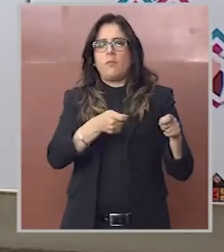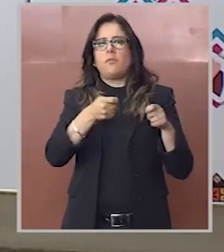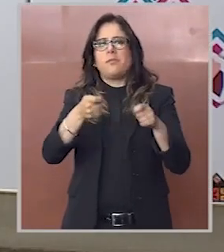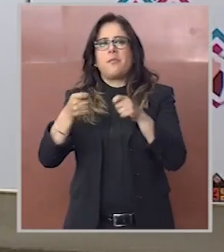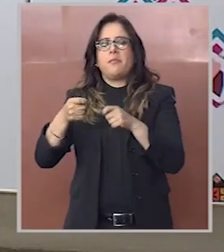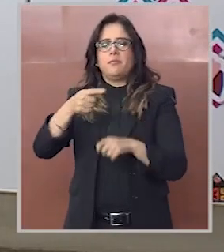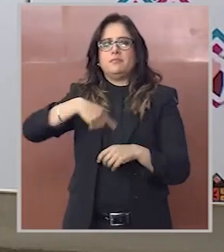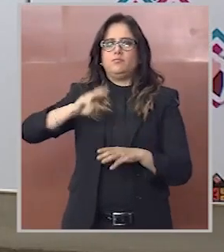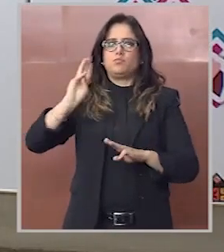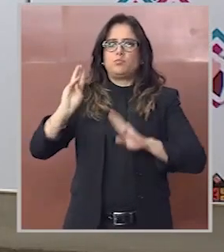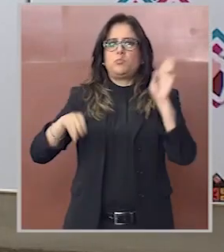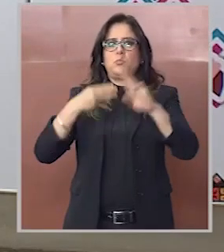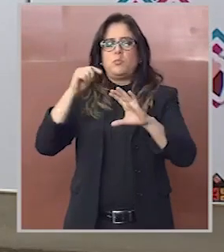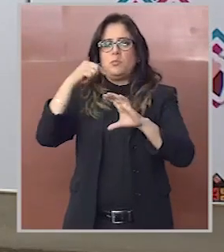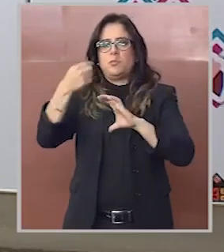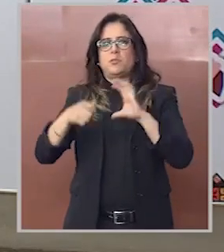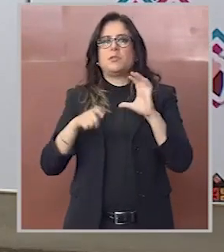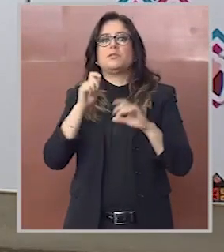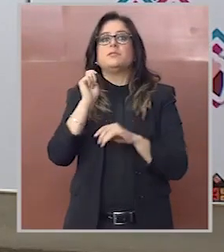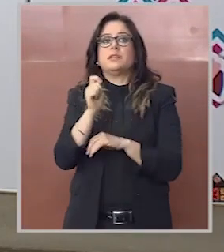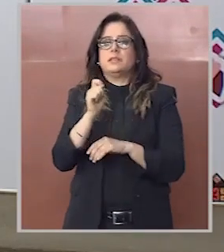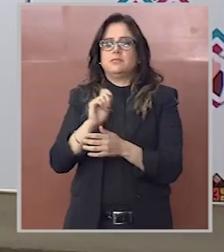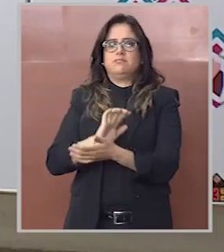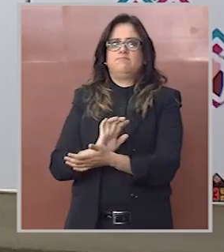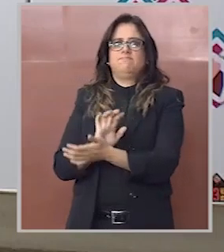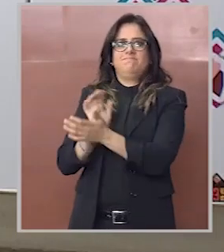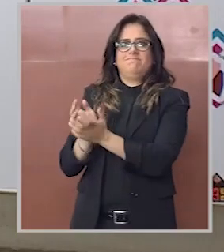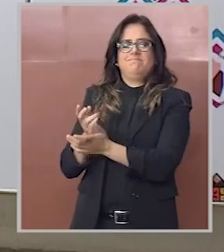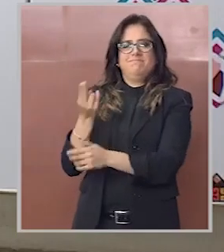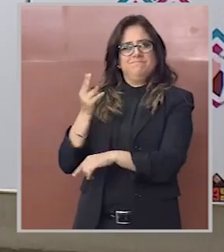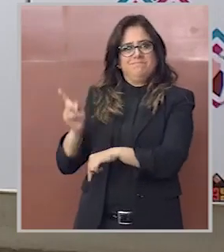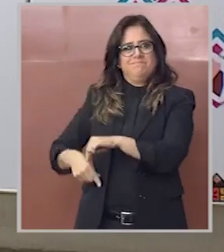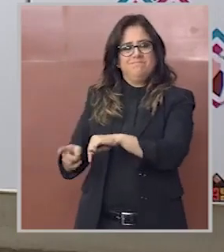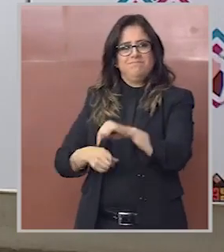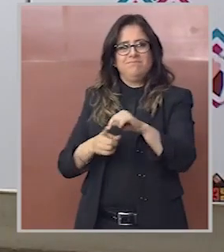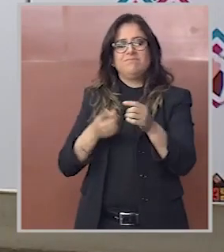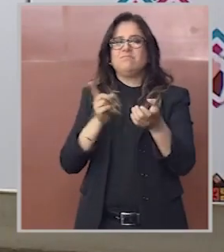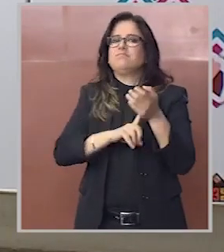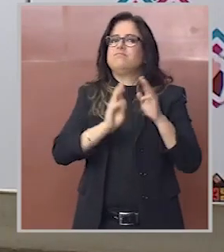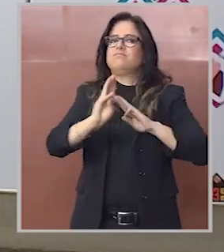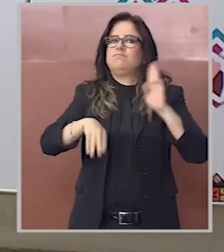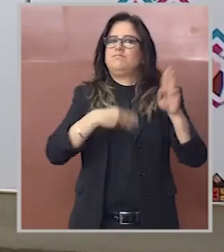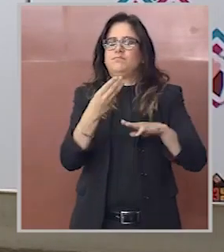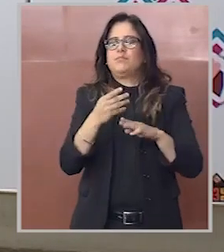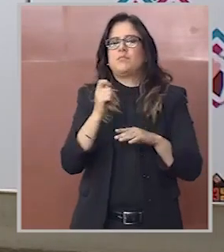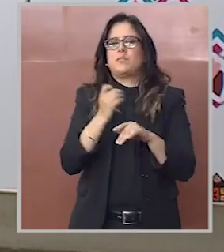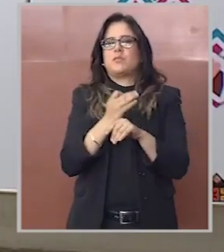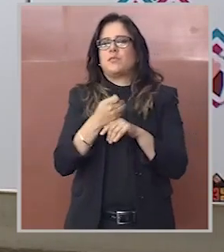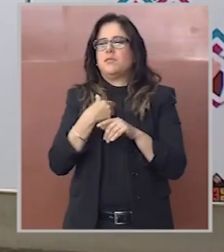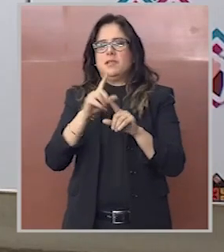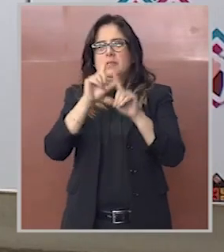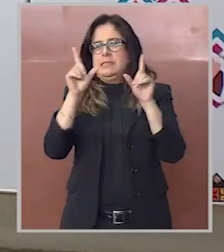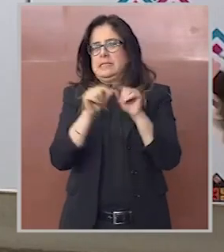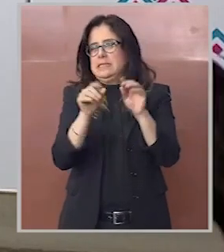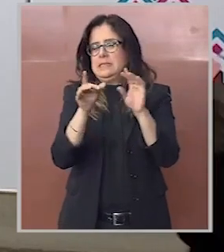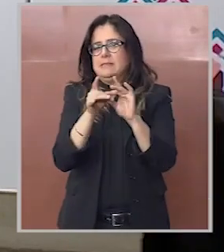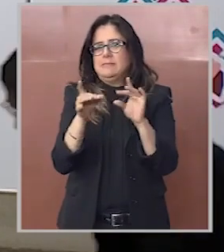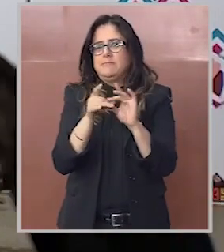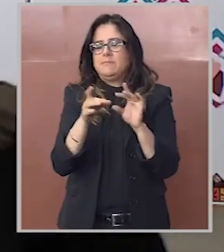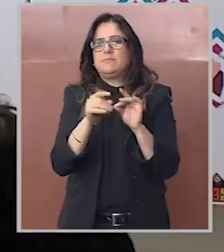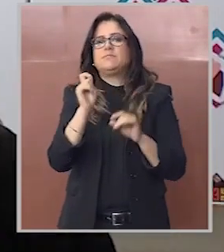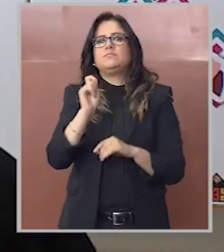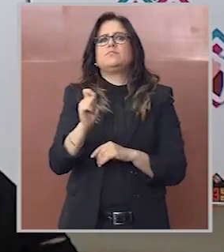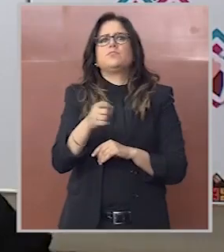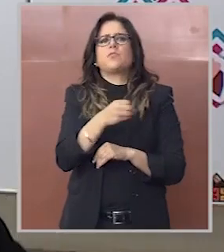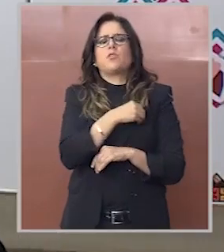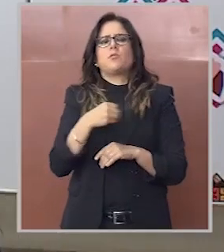discriminación en el mundo no entonces yo voy a tratar de presentar una pequeña introducción qué obligaciones internacionales tienen los estados el estado